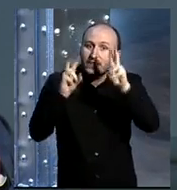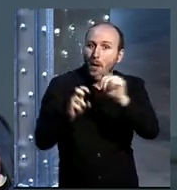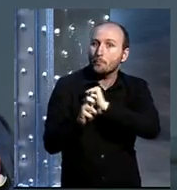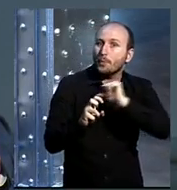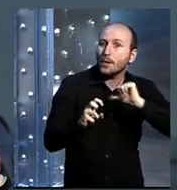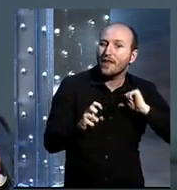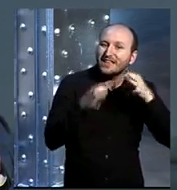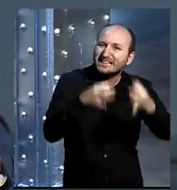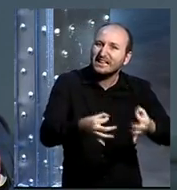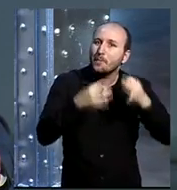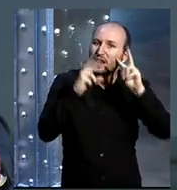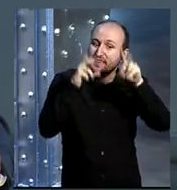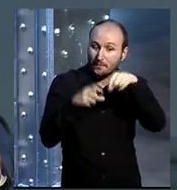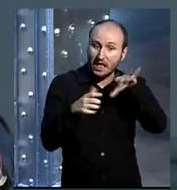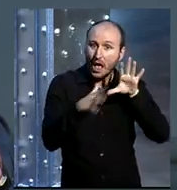duda con